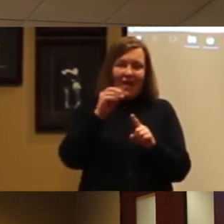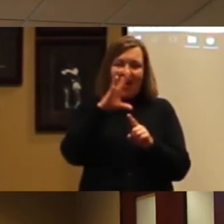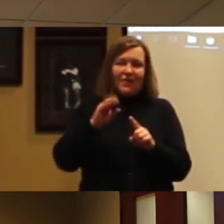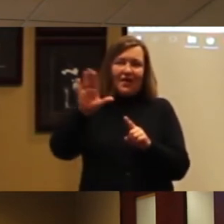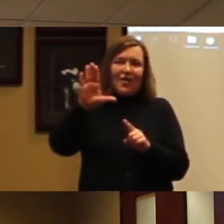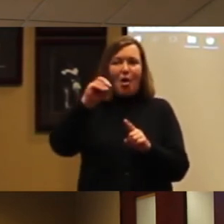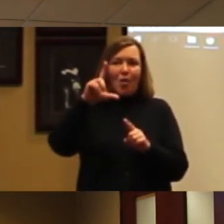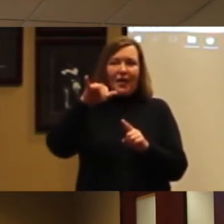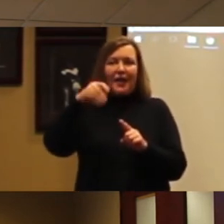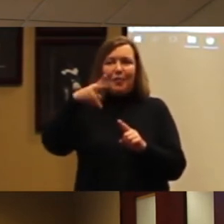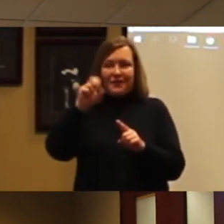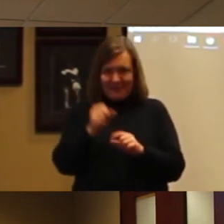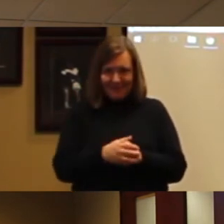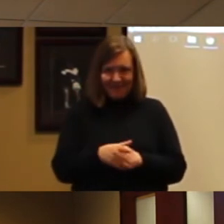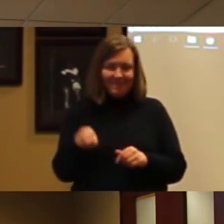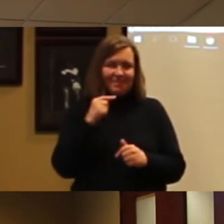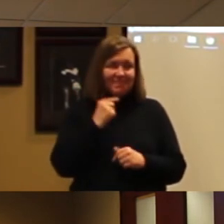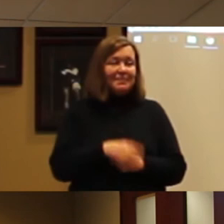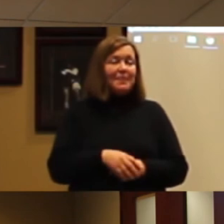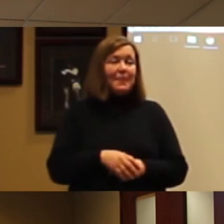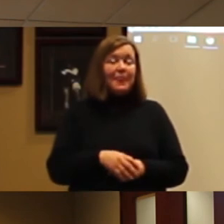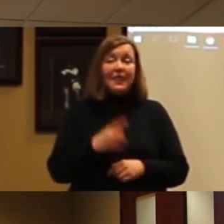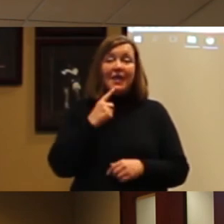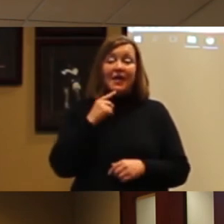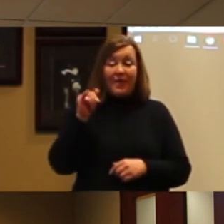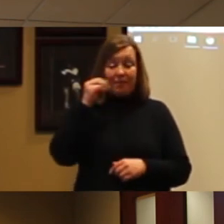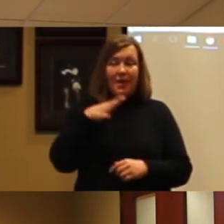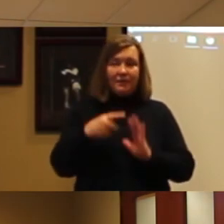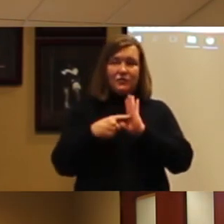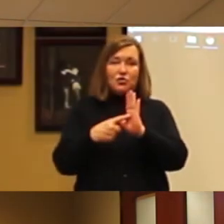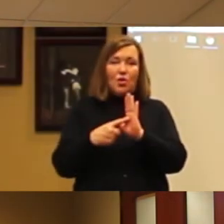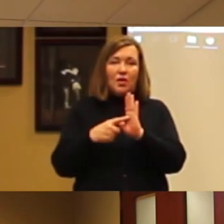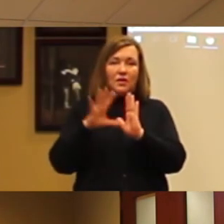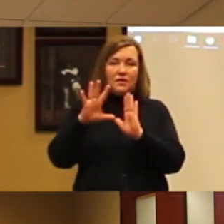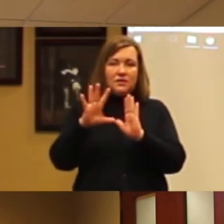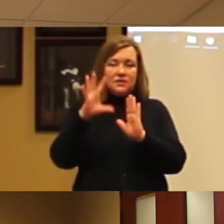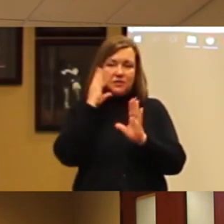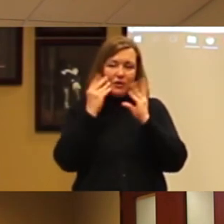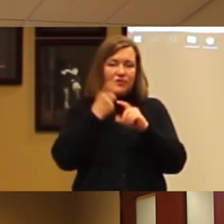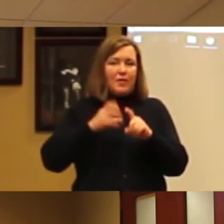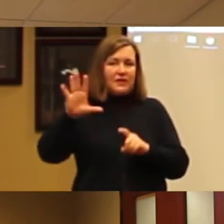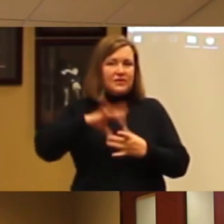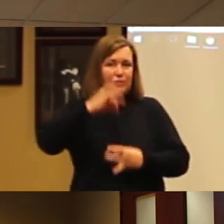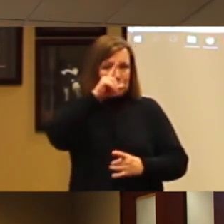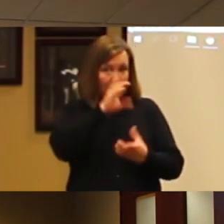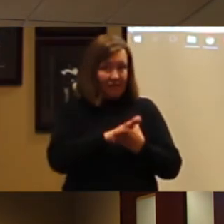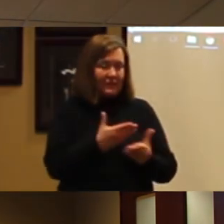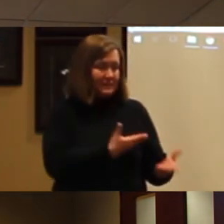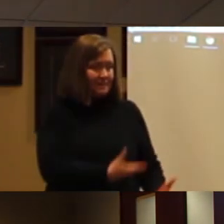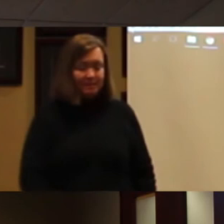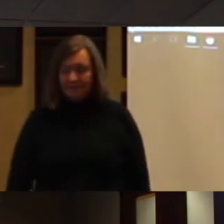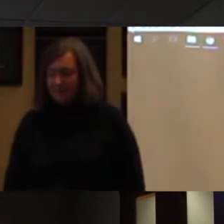What he creates is all of his vision of his spirituality. Let's go ahead.